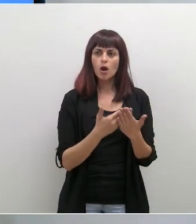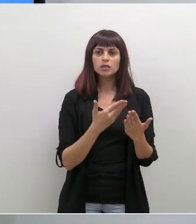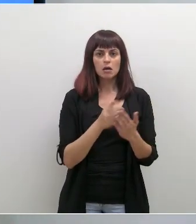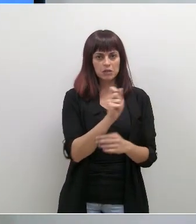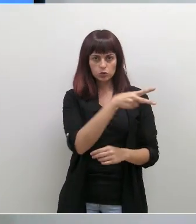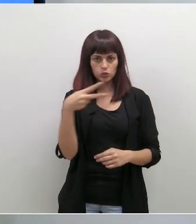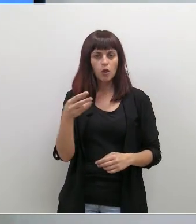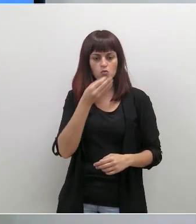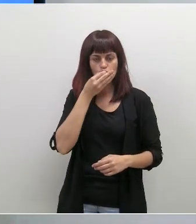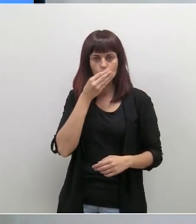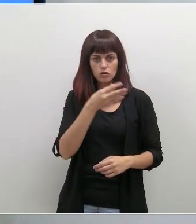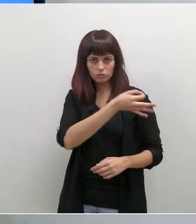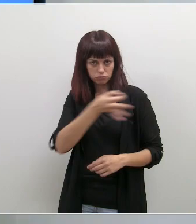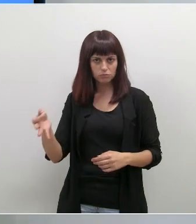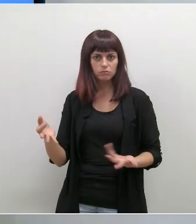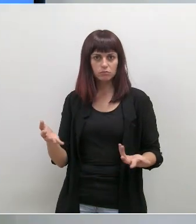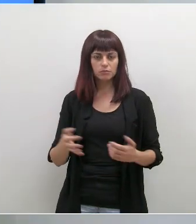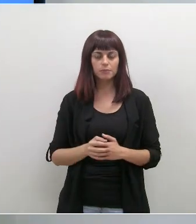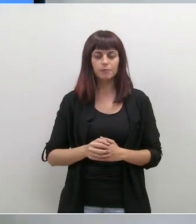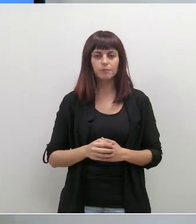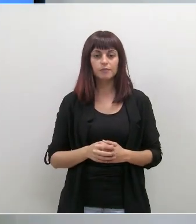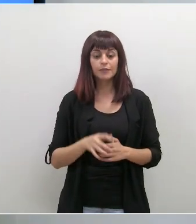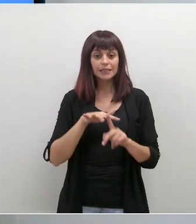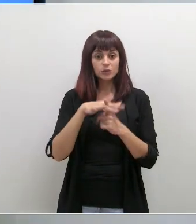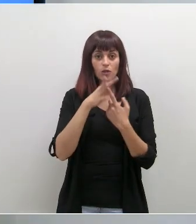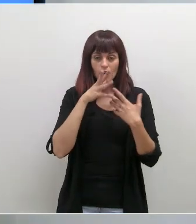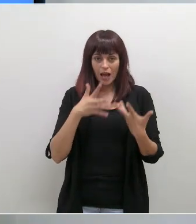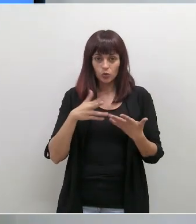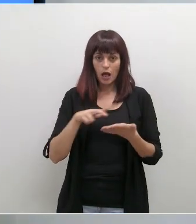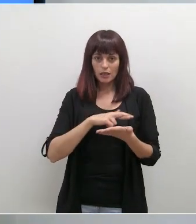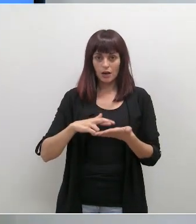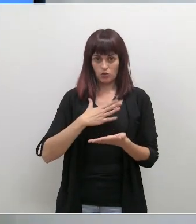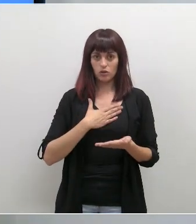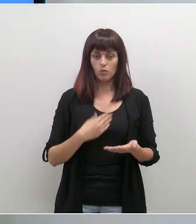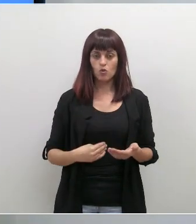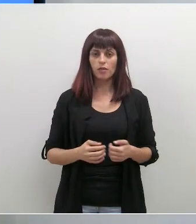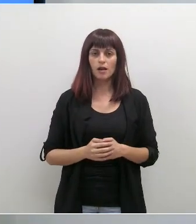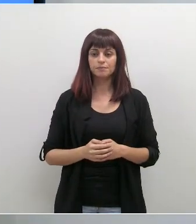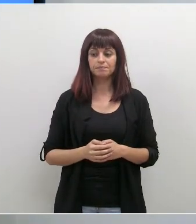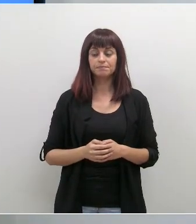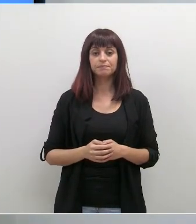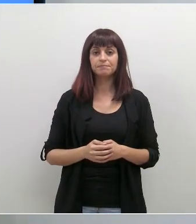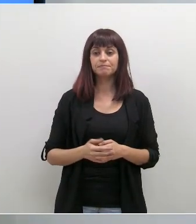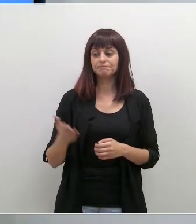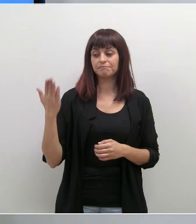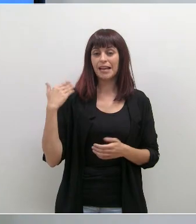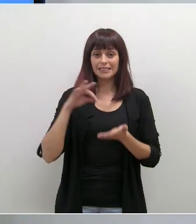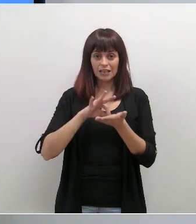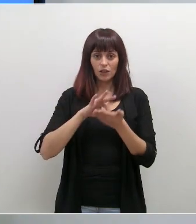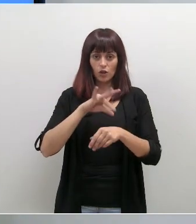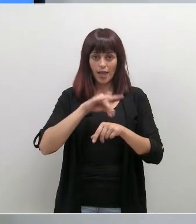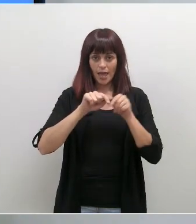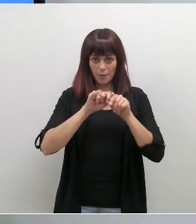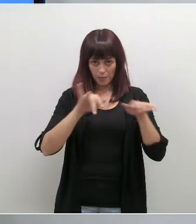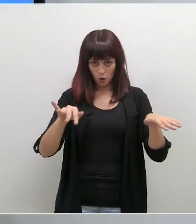eficaces allá donde se han implementado. La situación actual de la región de Murcia Según la información que proporciona el Servicio de Epidemiología de